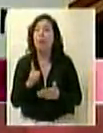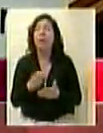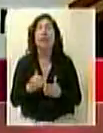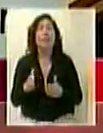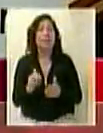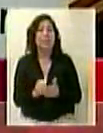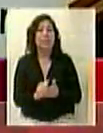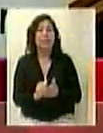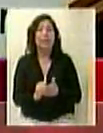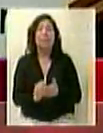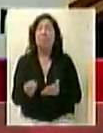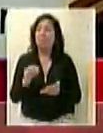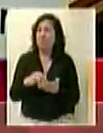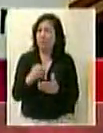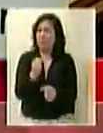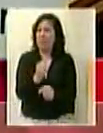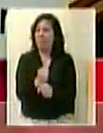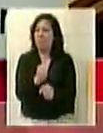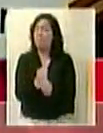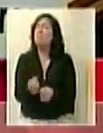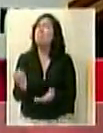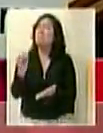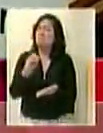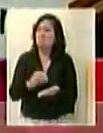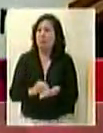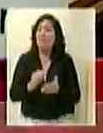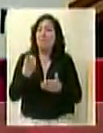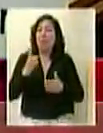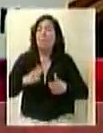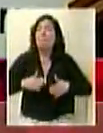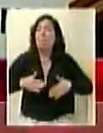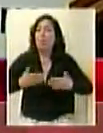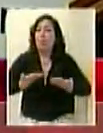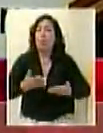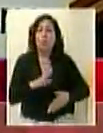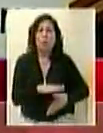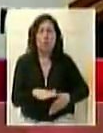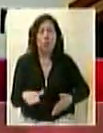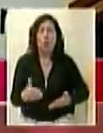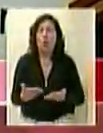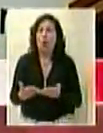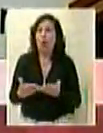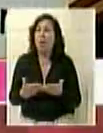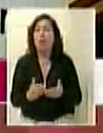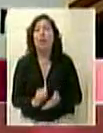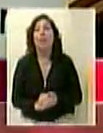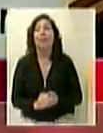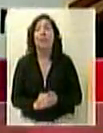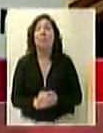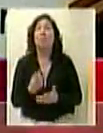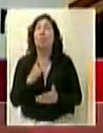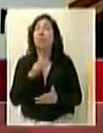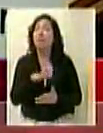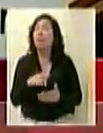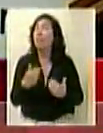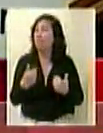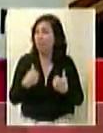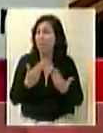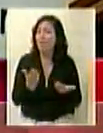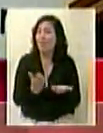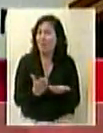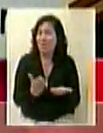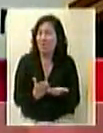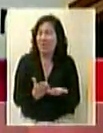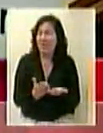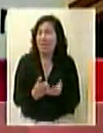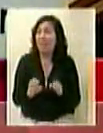tasas, y encima trabajar más para poder llevar a nuestros niños al colegio, porque esos niños tienen que estudiar.